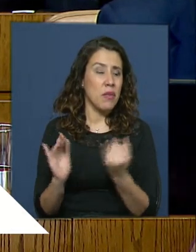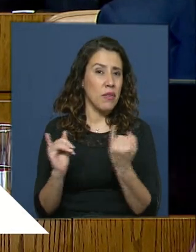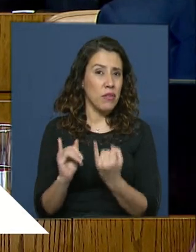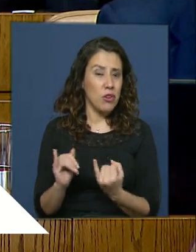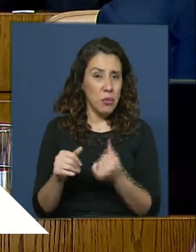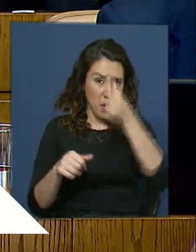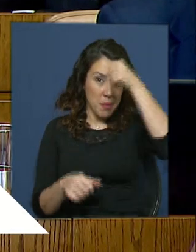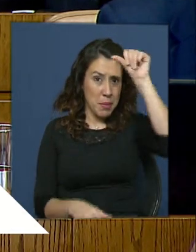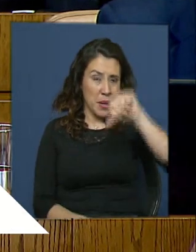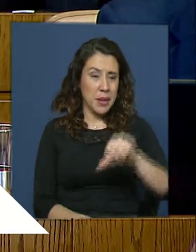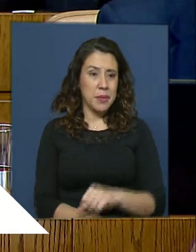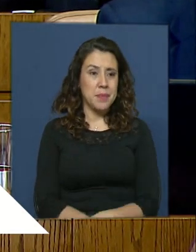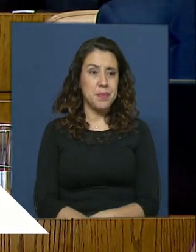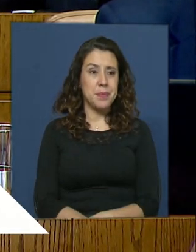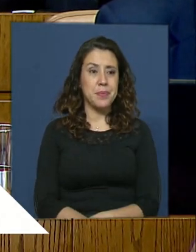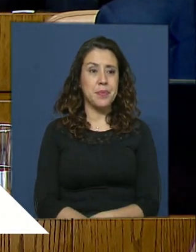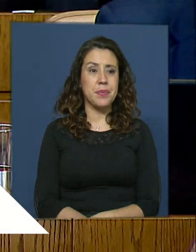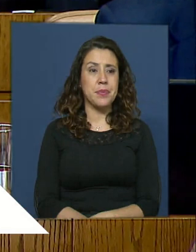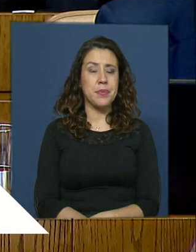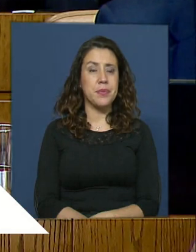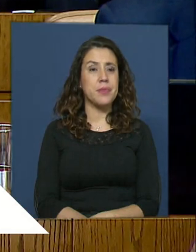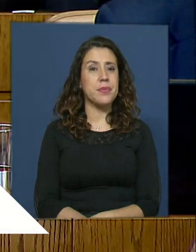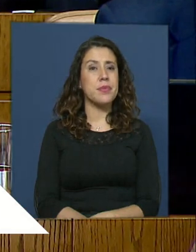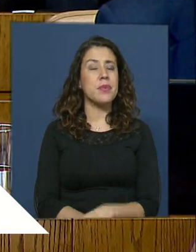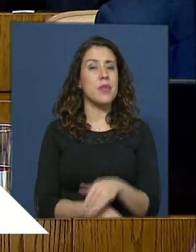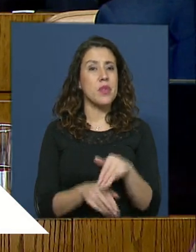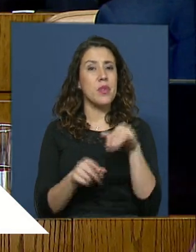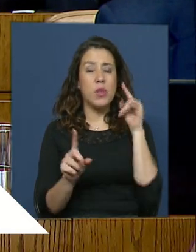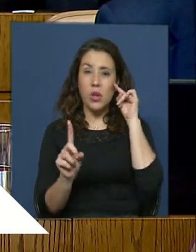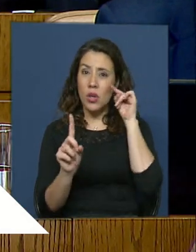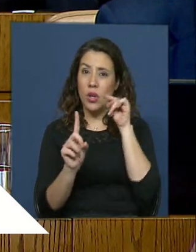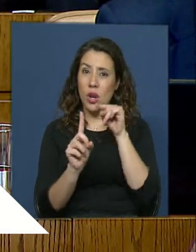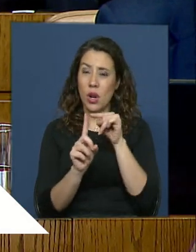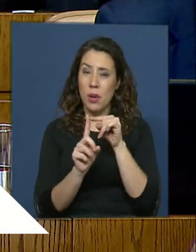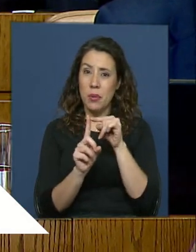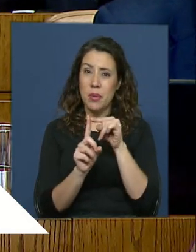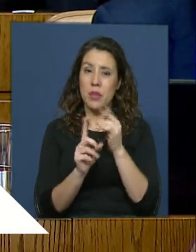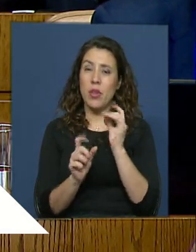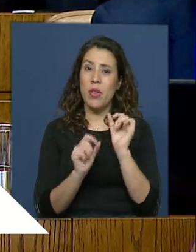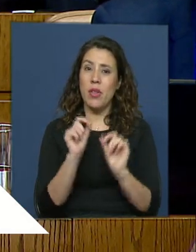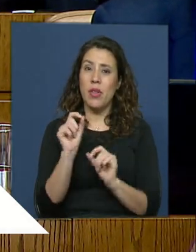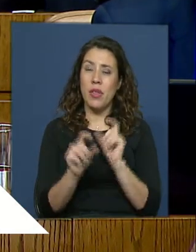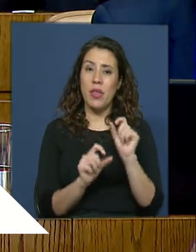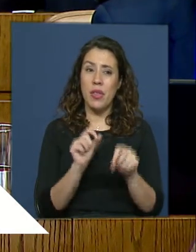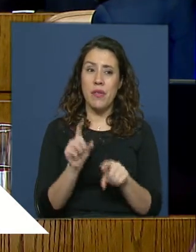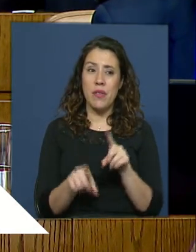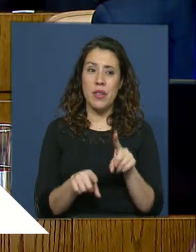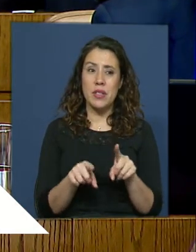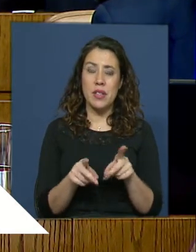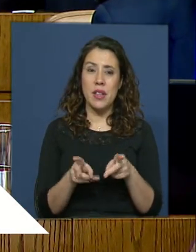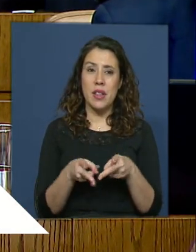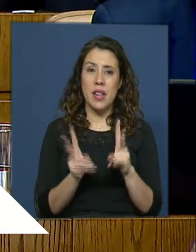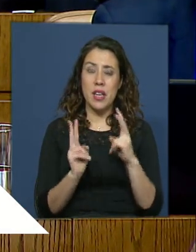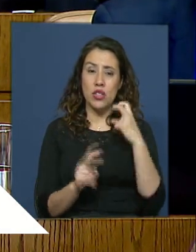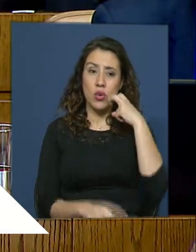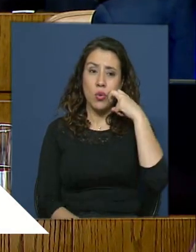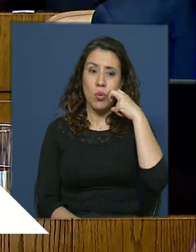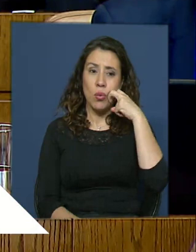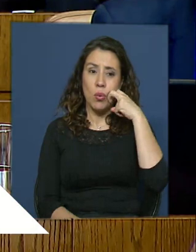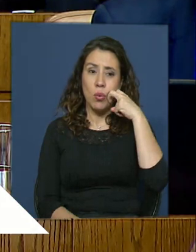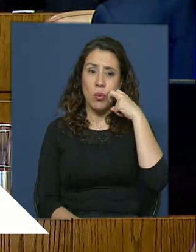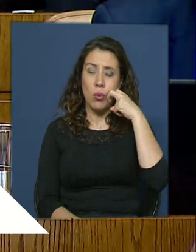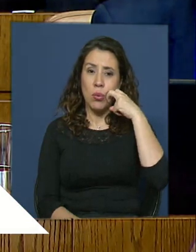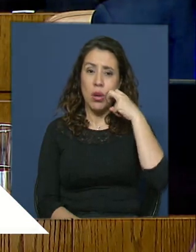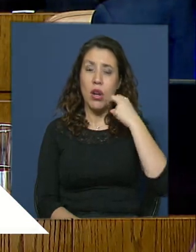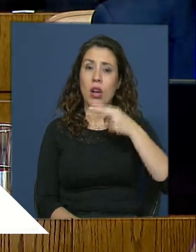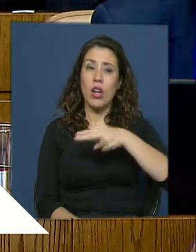Por ello, señor presidente, siguiendo con el espíritu y con la doctrina de defensa de los derechos humanos, que